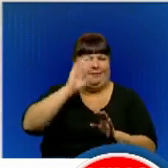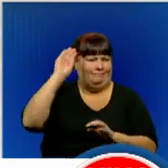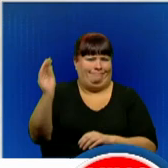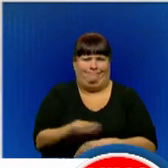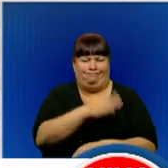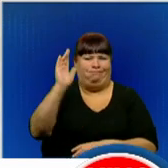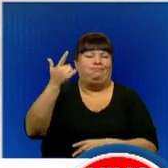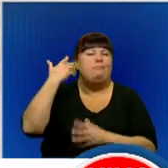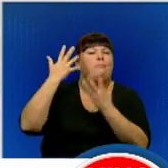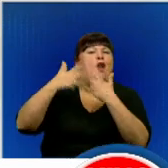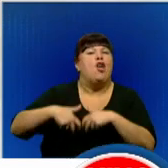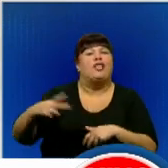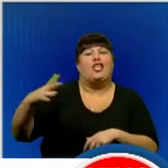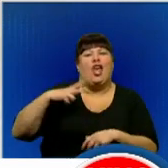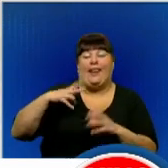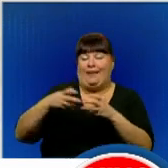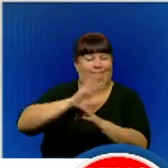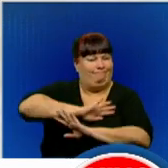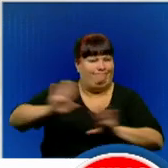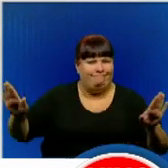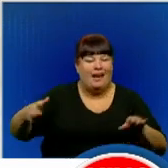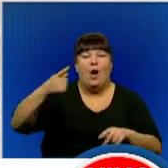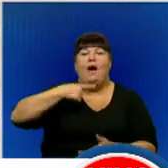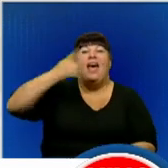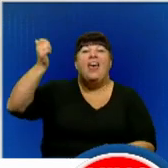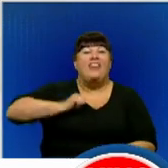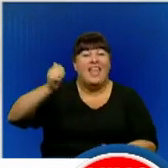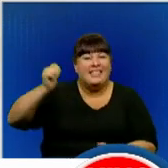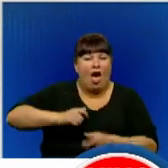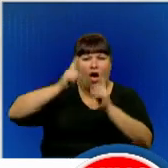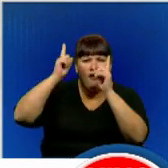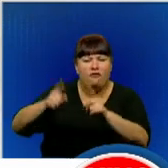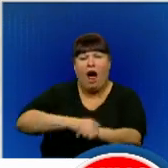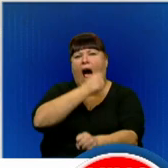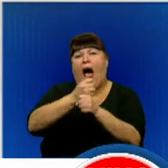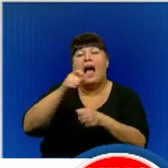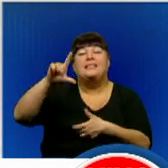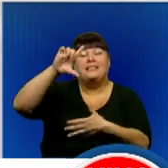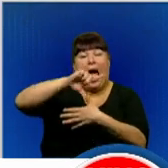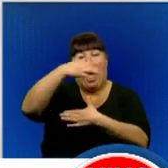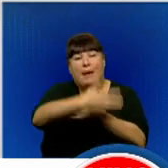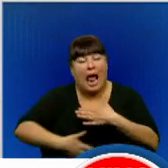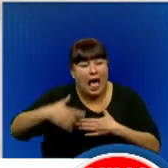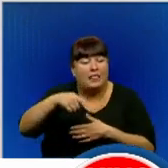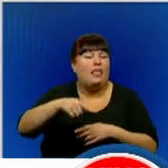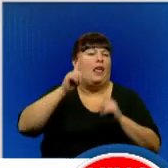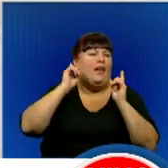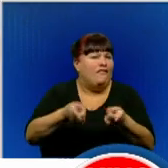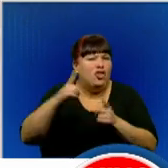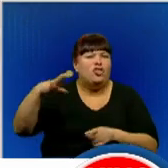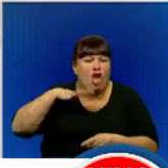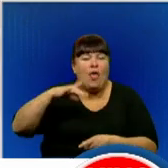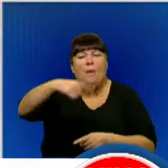el proyecto neoliberal que con una dictadura se instaló en américa latina y que sigue siendo